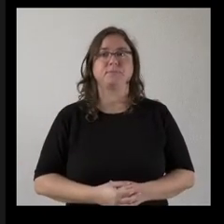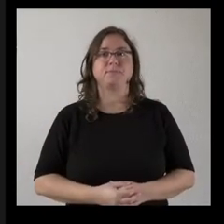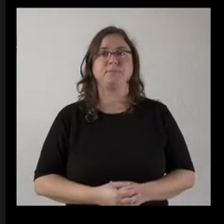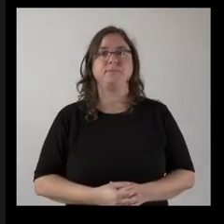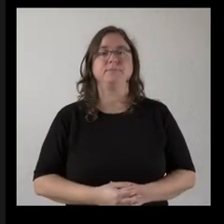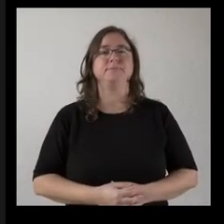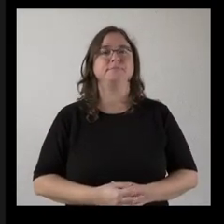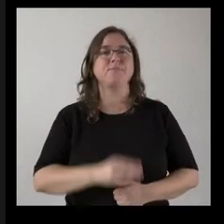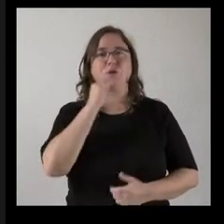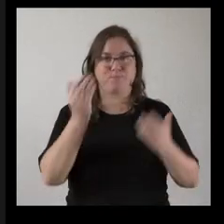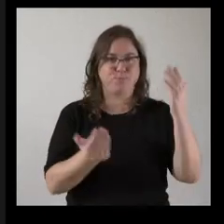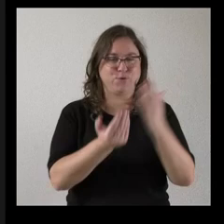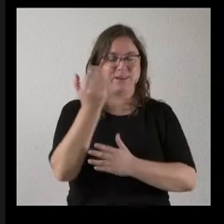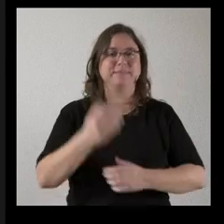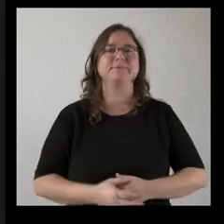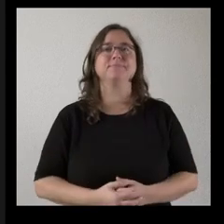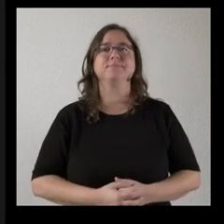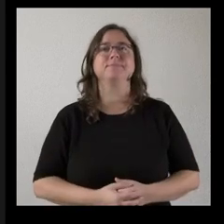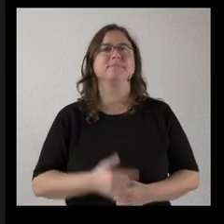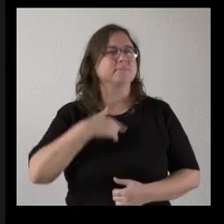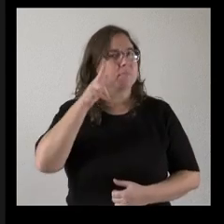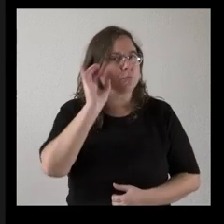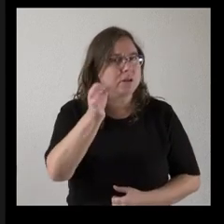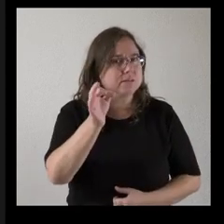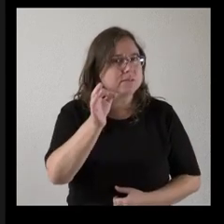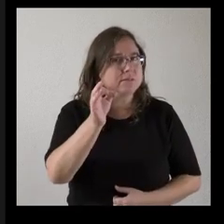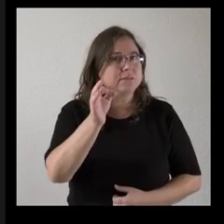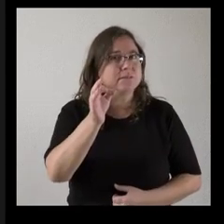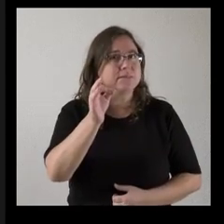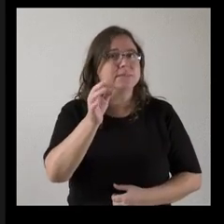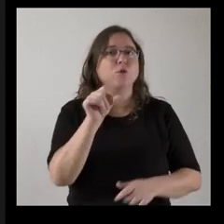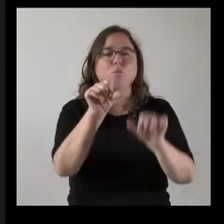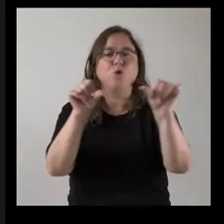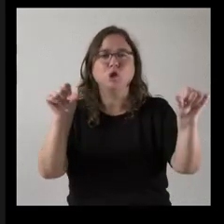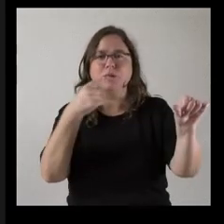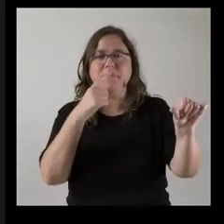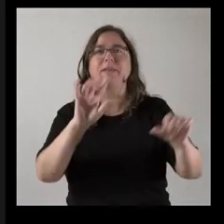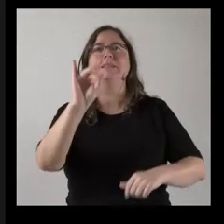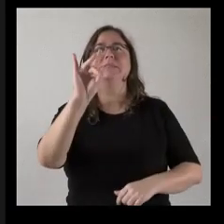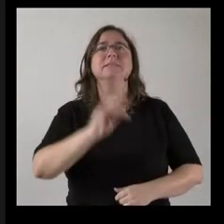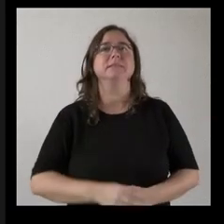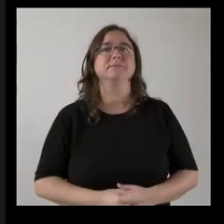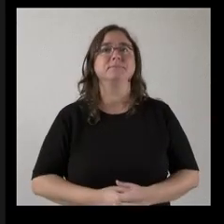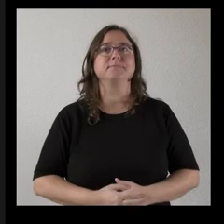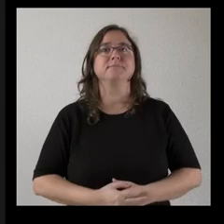Sí muy buenas no sé si me escuchas porque me sale el botoncito como que no